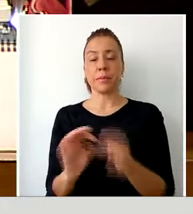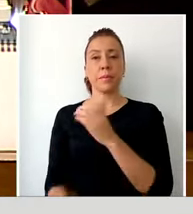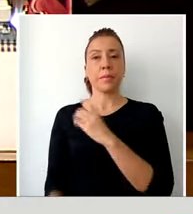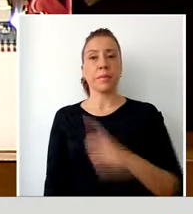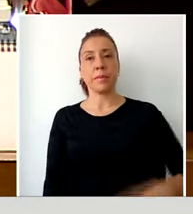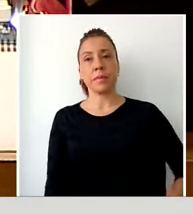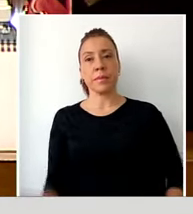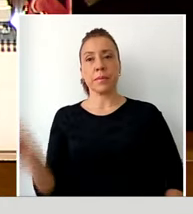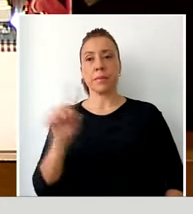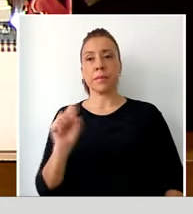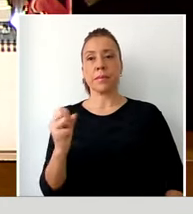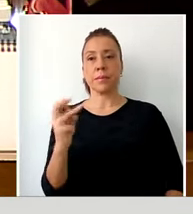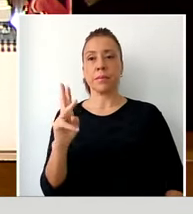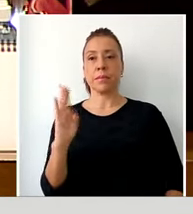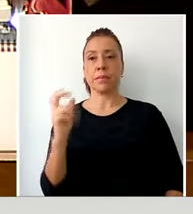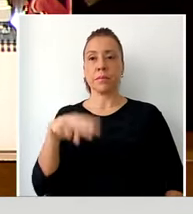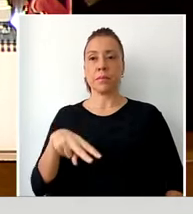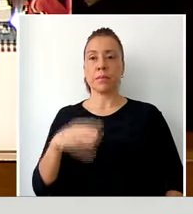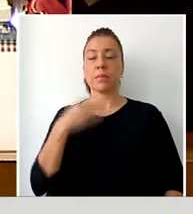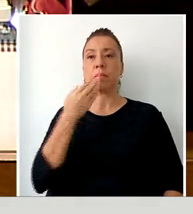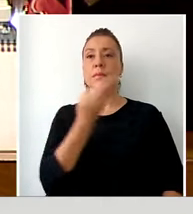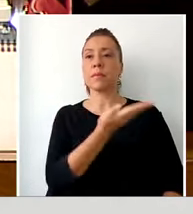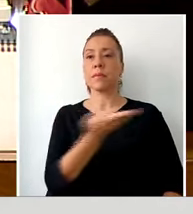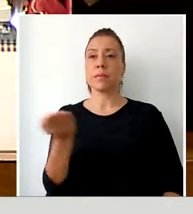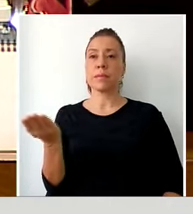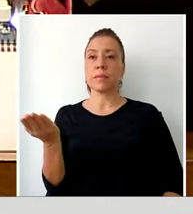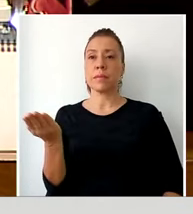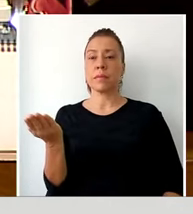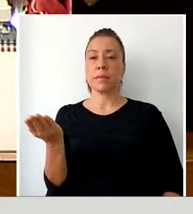sauerbaum ofrezco la palabra